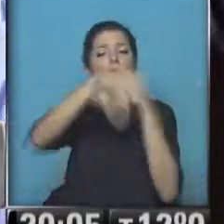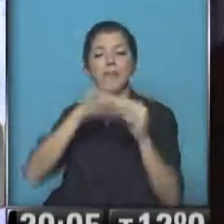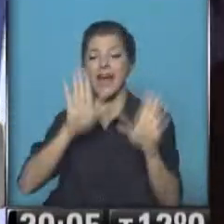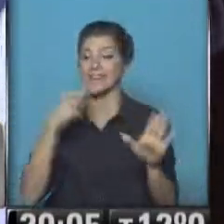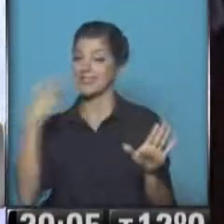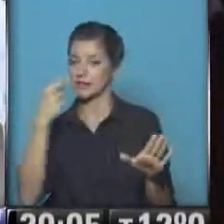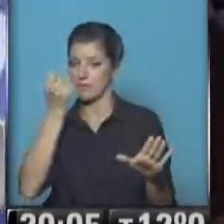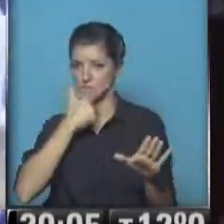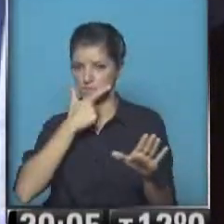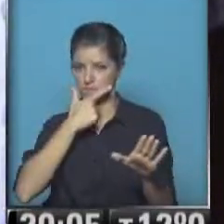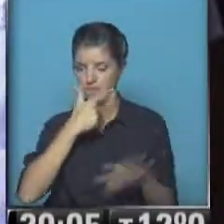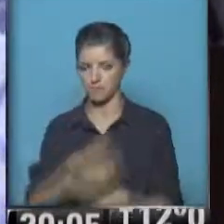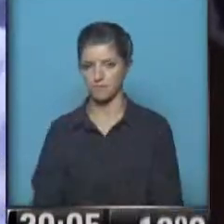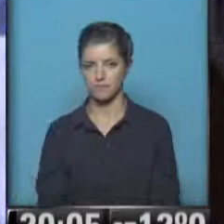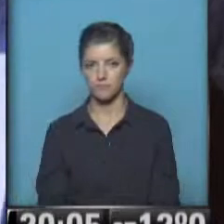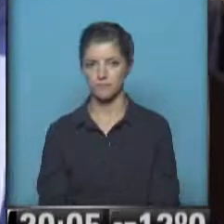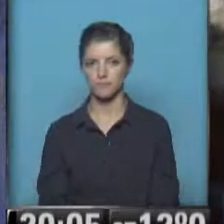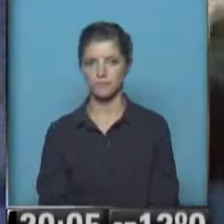Macri.